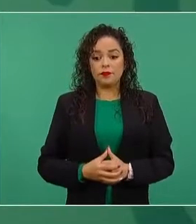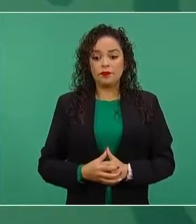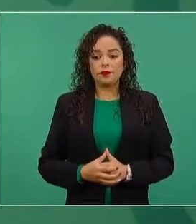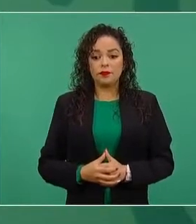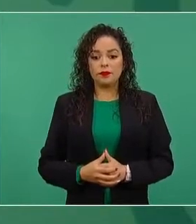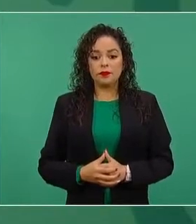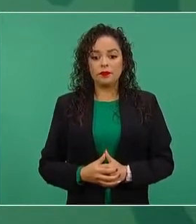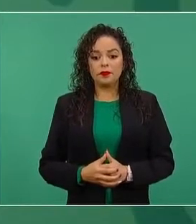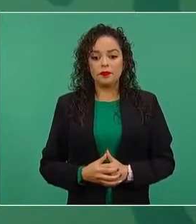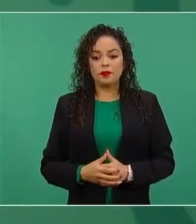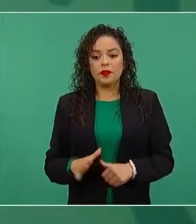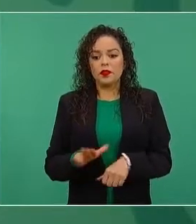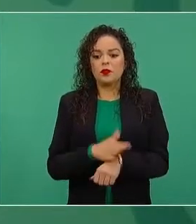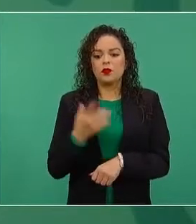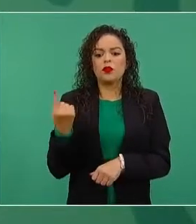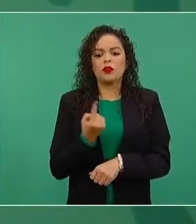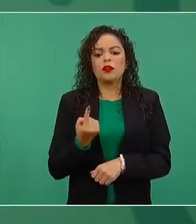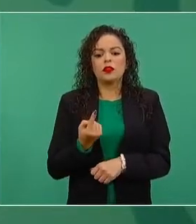porque